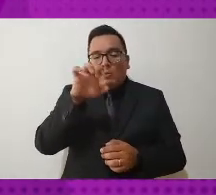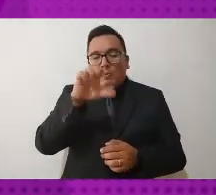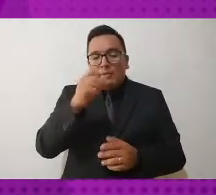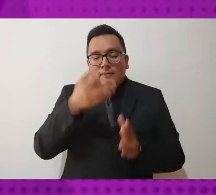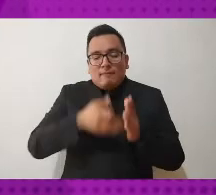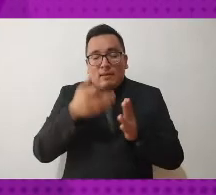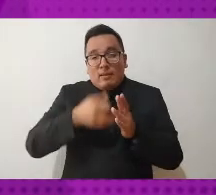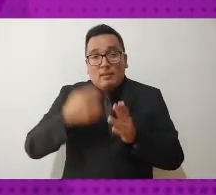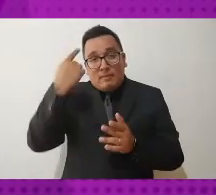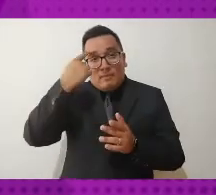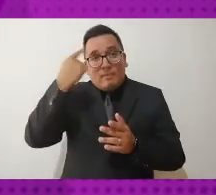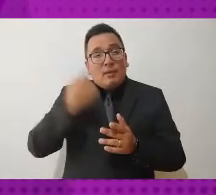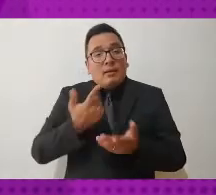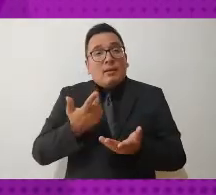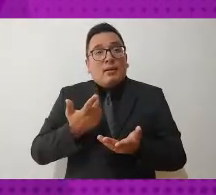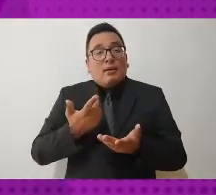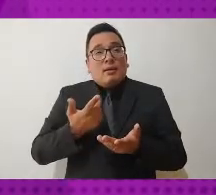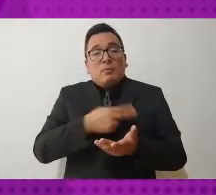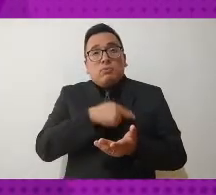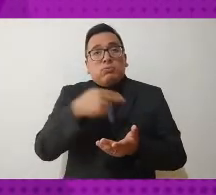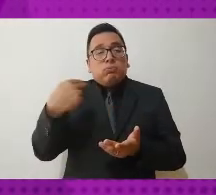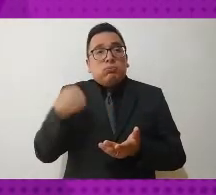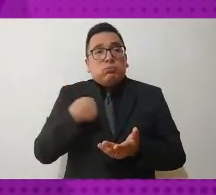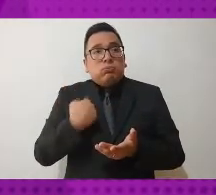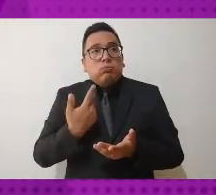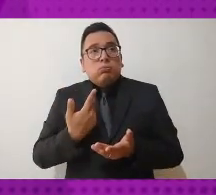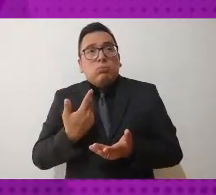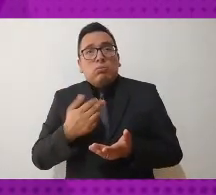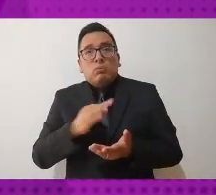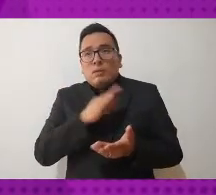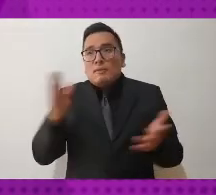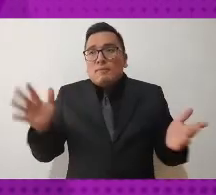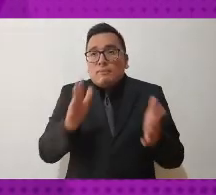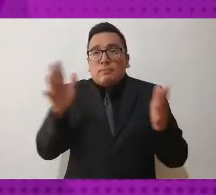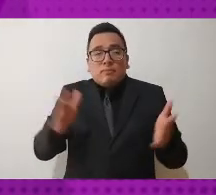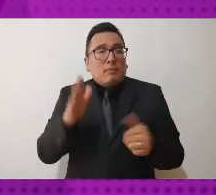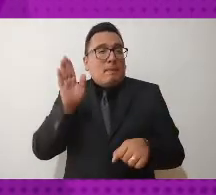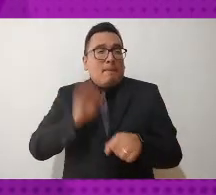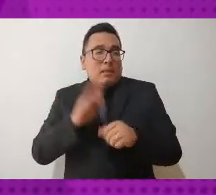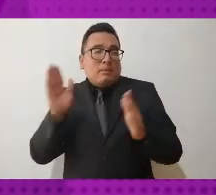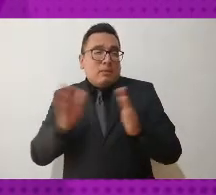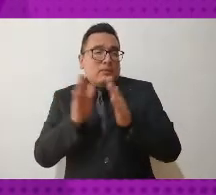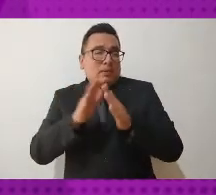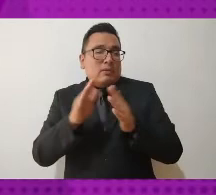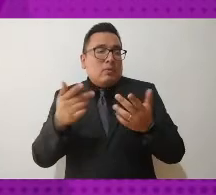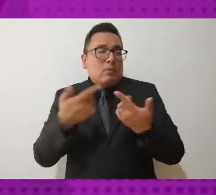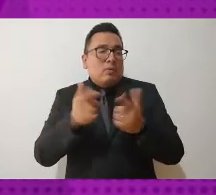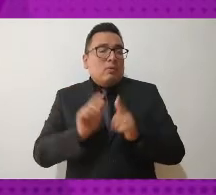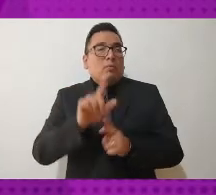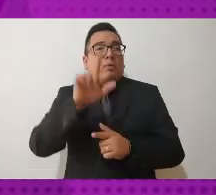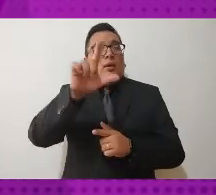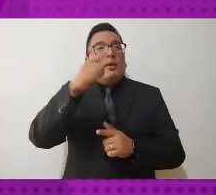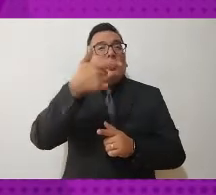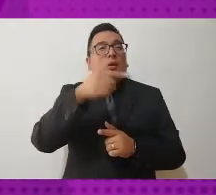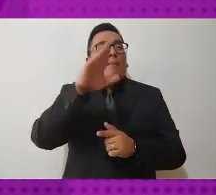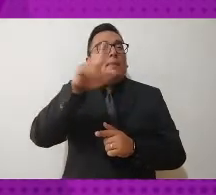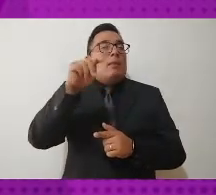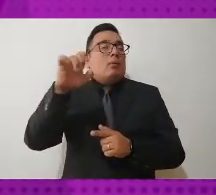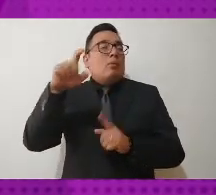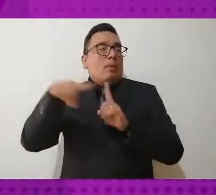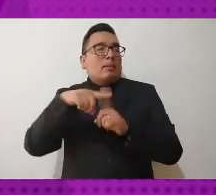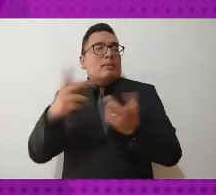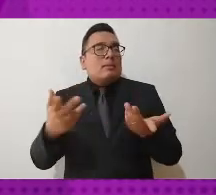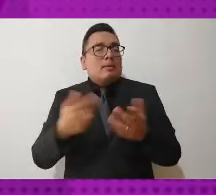digamos generar mayor participación política de la de las poblaciones lgbticua más dentro